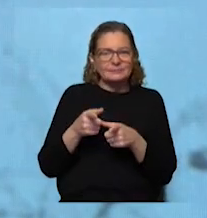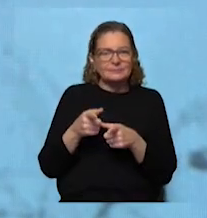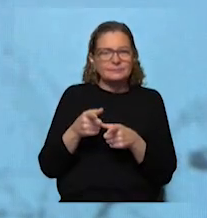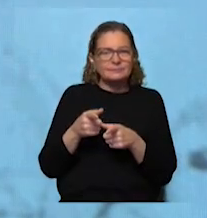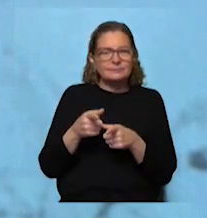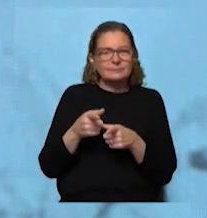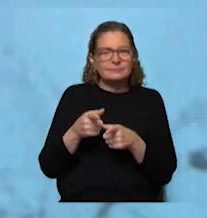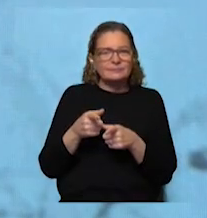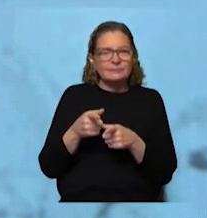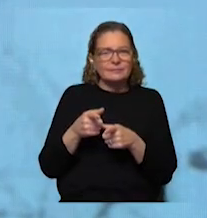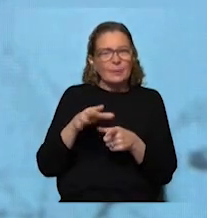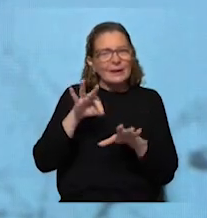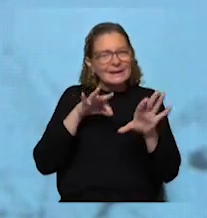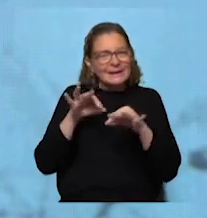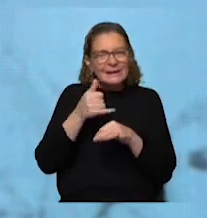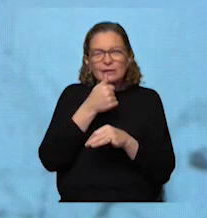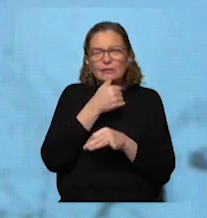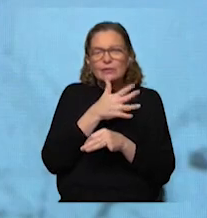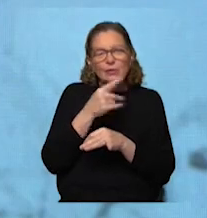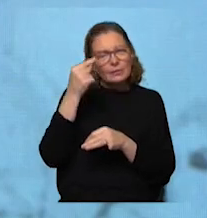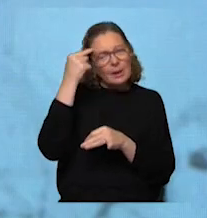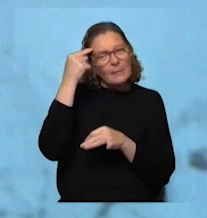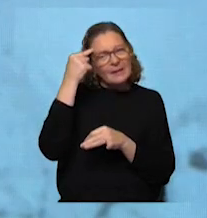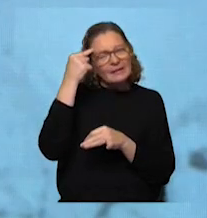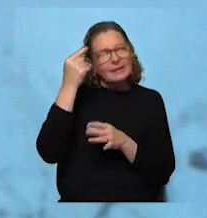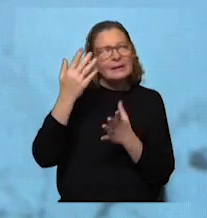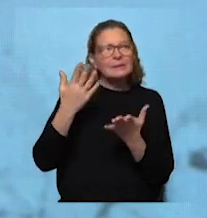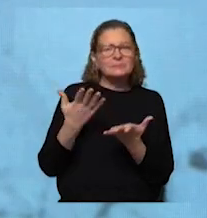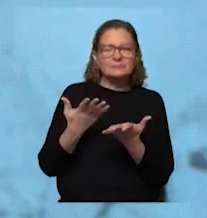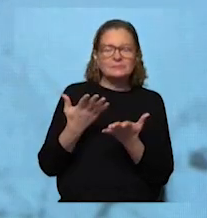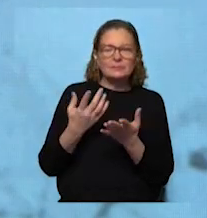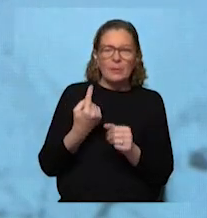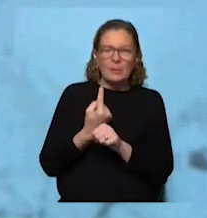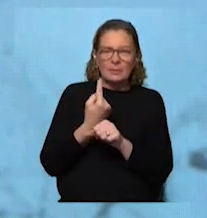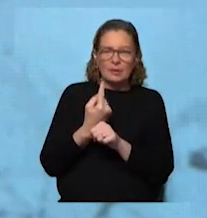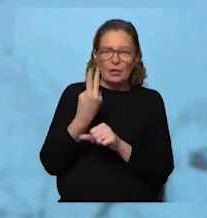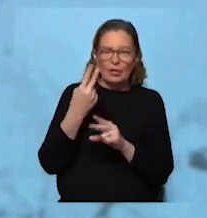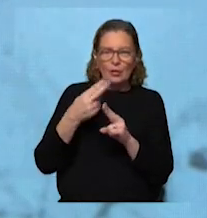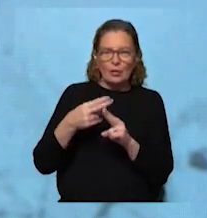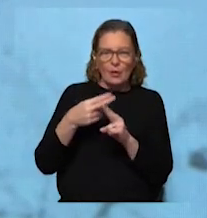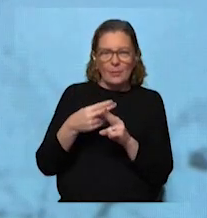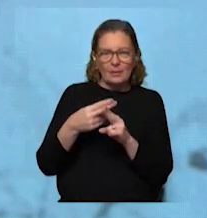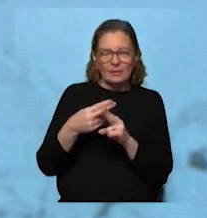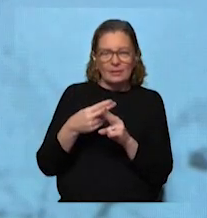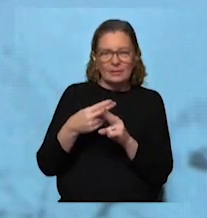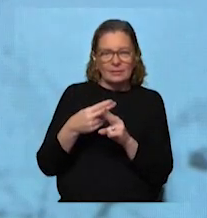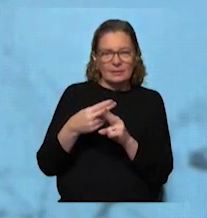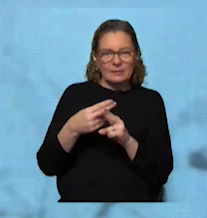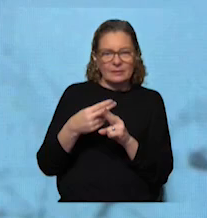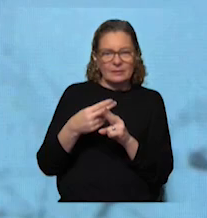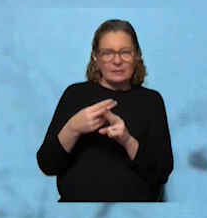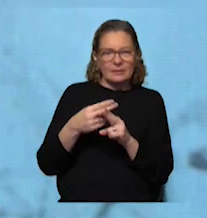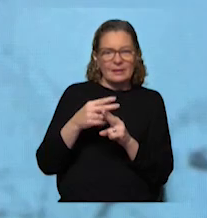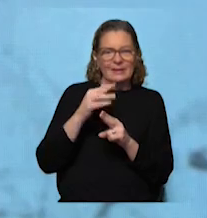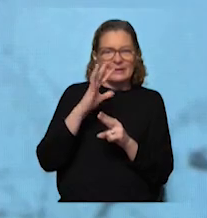para Al momento de elegir las historias Pensé en los primeros dos nombres que pensé fueron el de